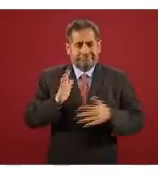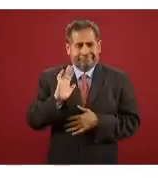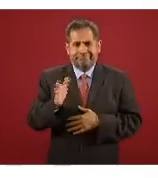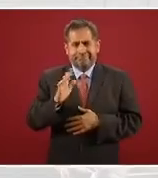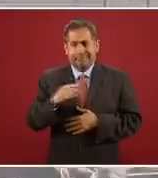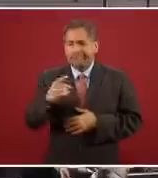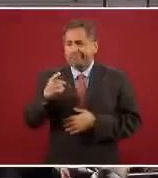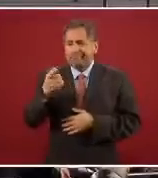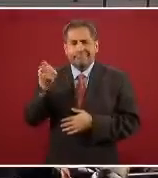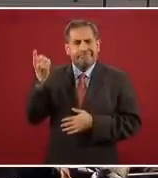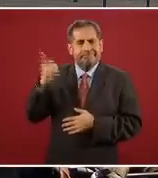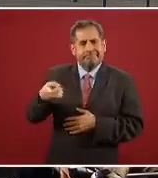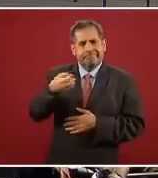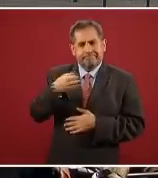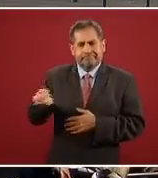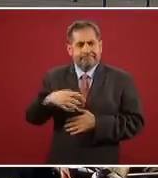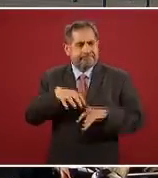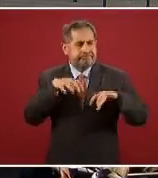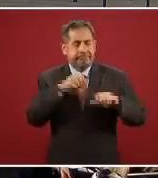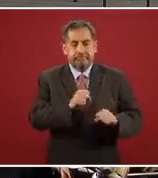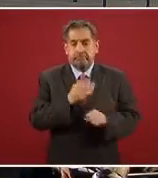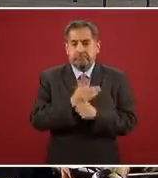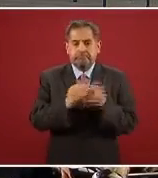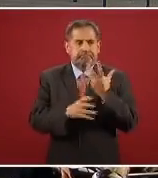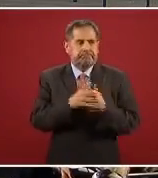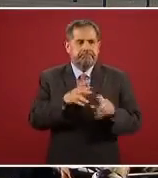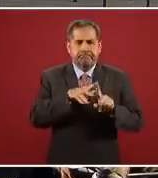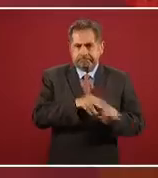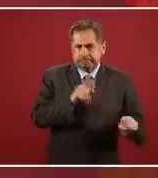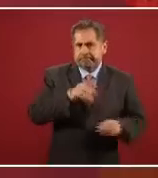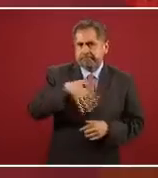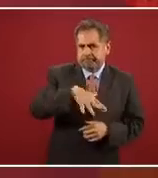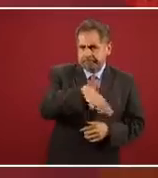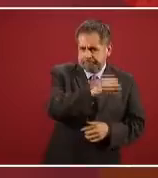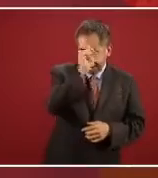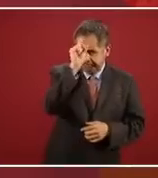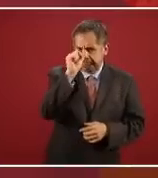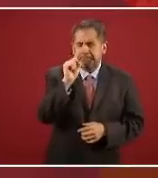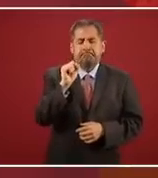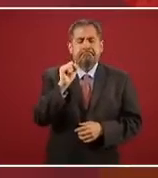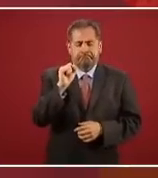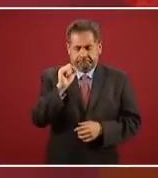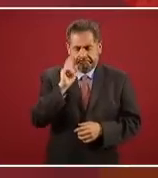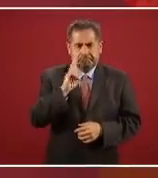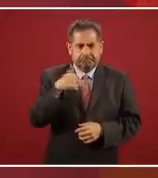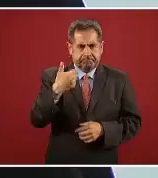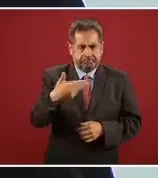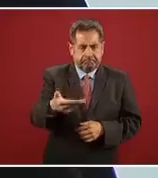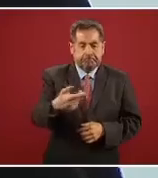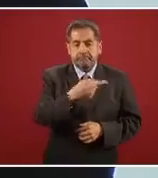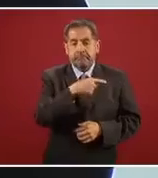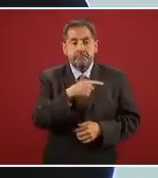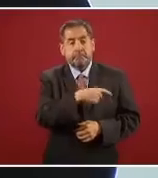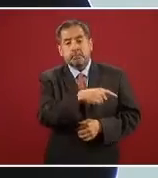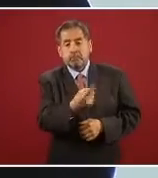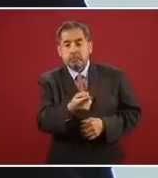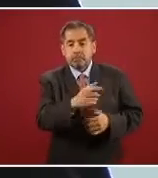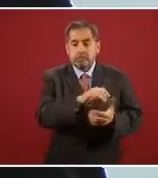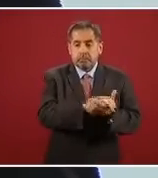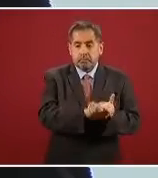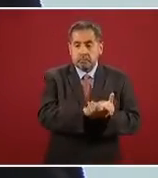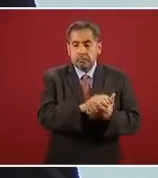el líder del cártel se encuentra prófugo de la justicia en este momento, y su esposa